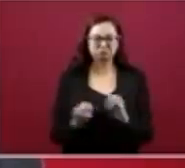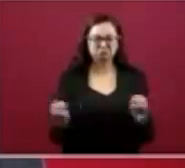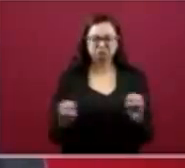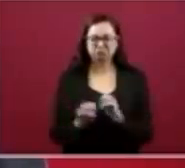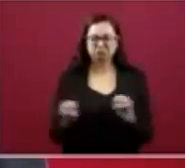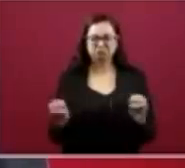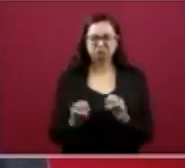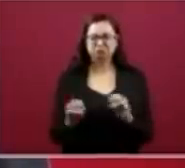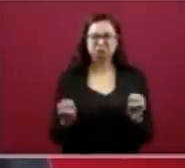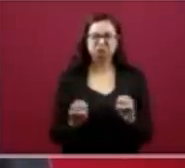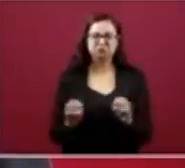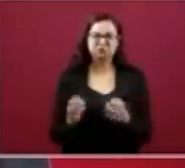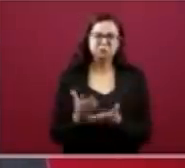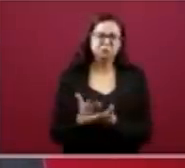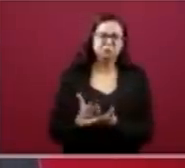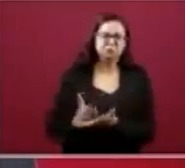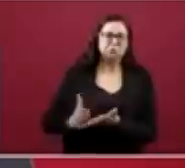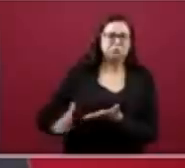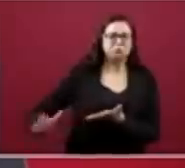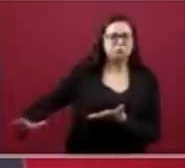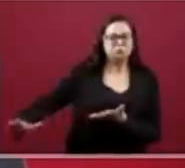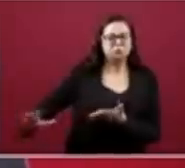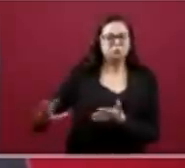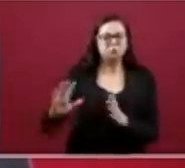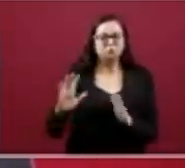era parte de su